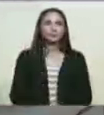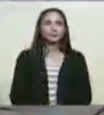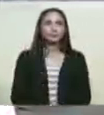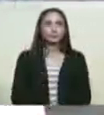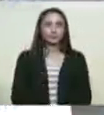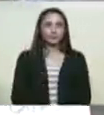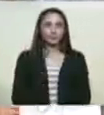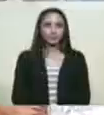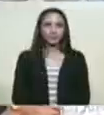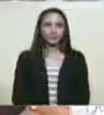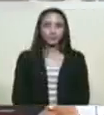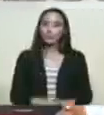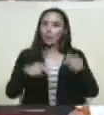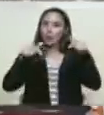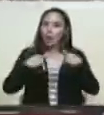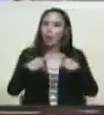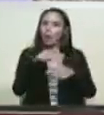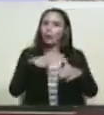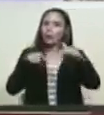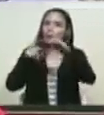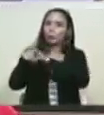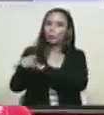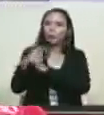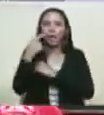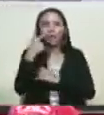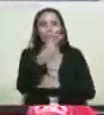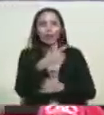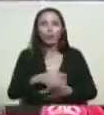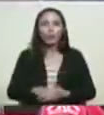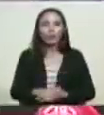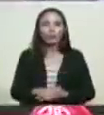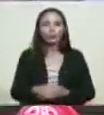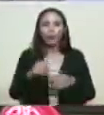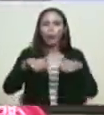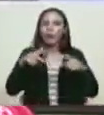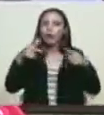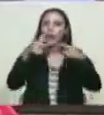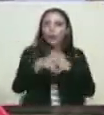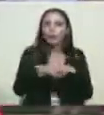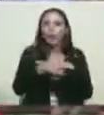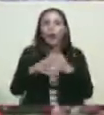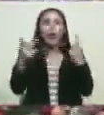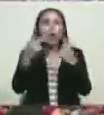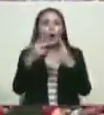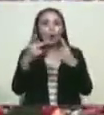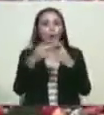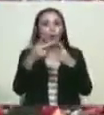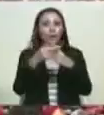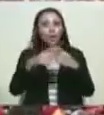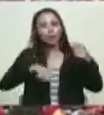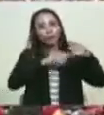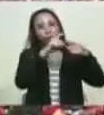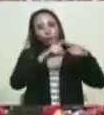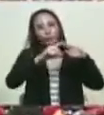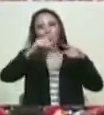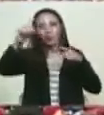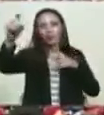Hoy también fuimos a inaugurar, no sé si lo vieron, el Hotel Humboldt, quedó nuevecito.